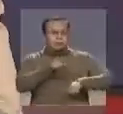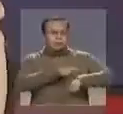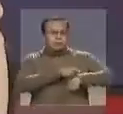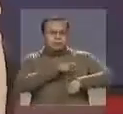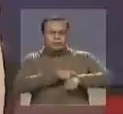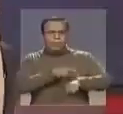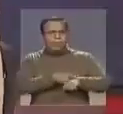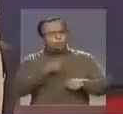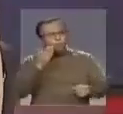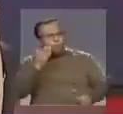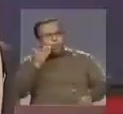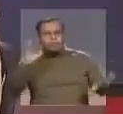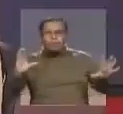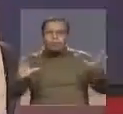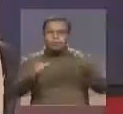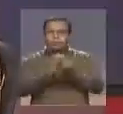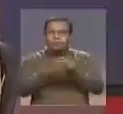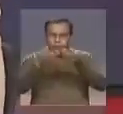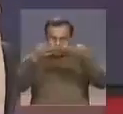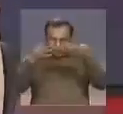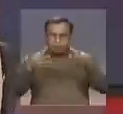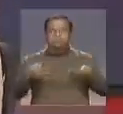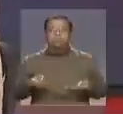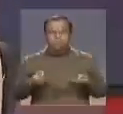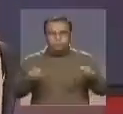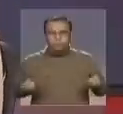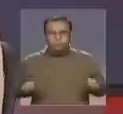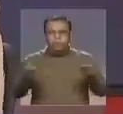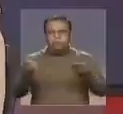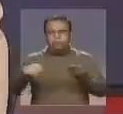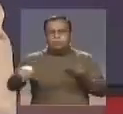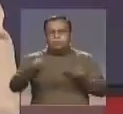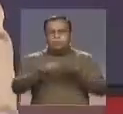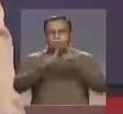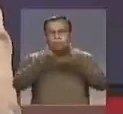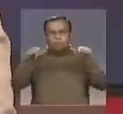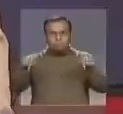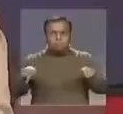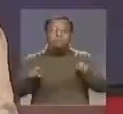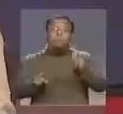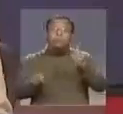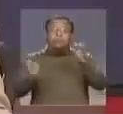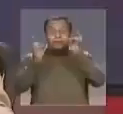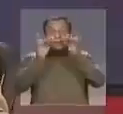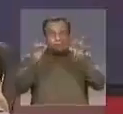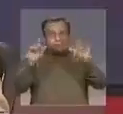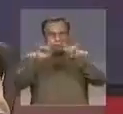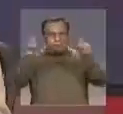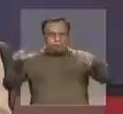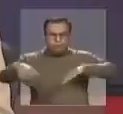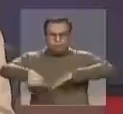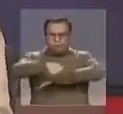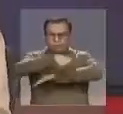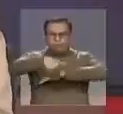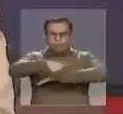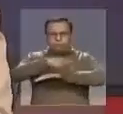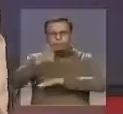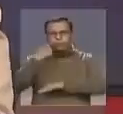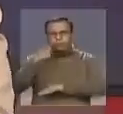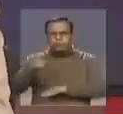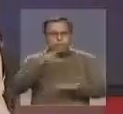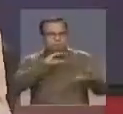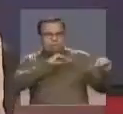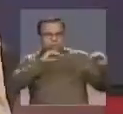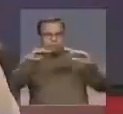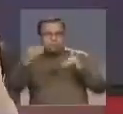de hacer una inclusión real desde lo que puede aportar. Y eso lo ponemos grave cuando estamos en las calles,